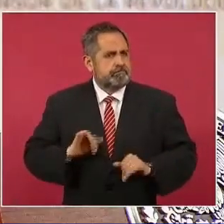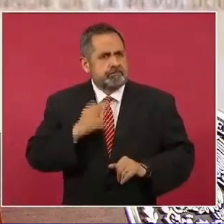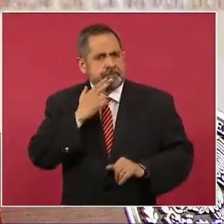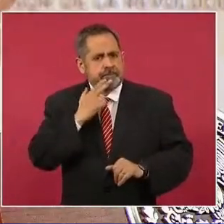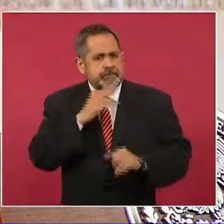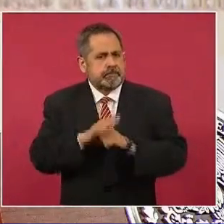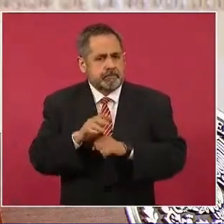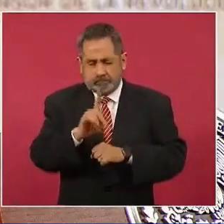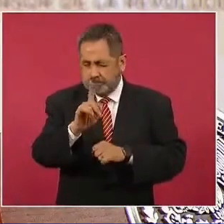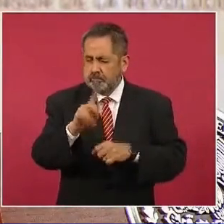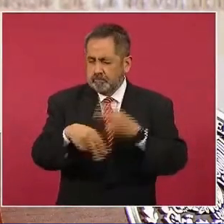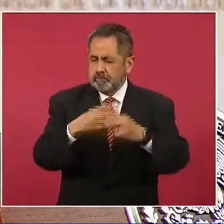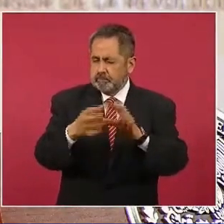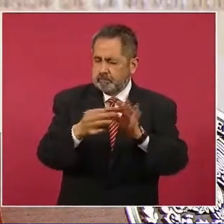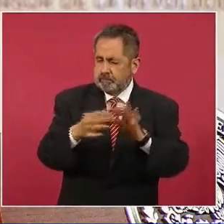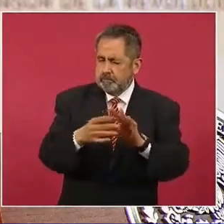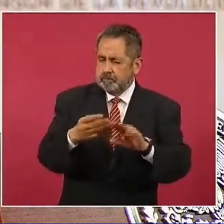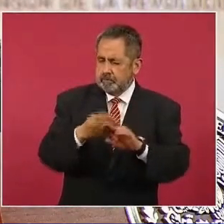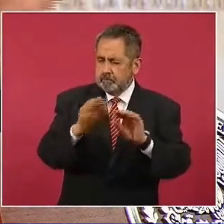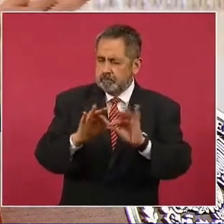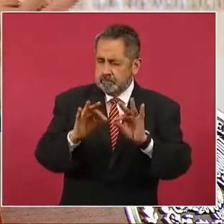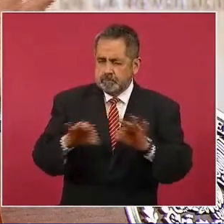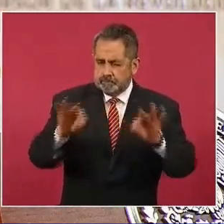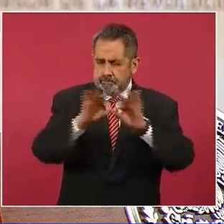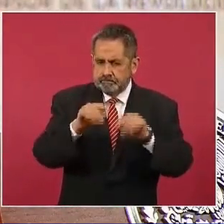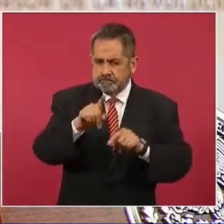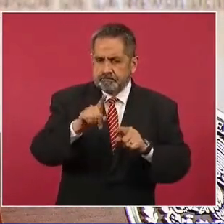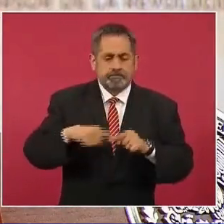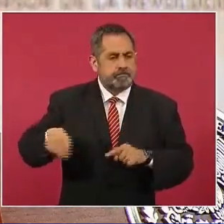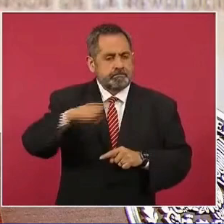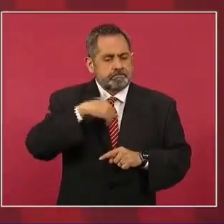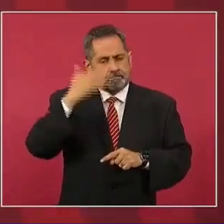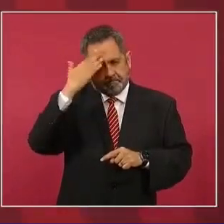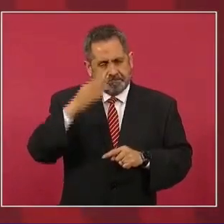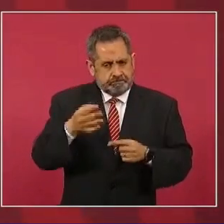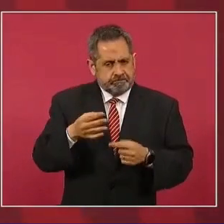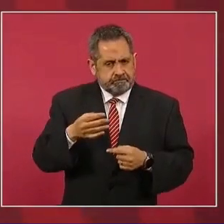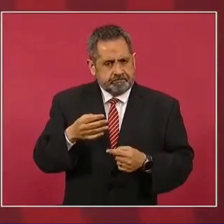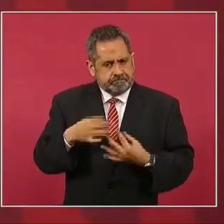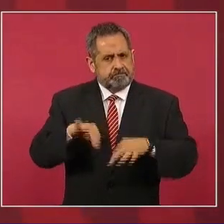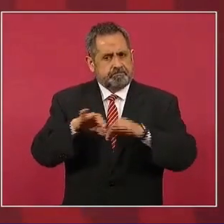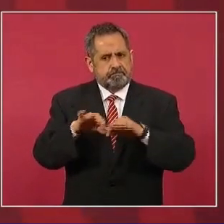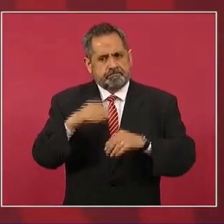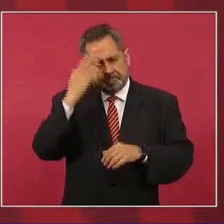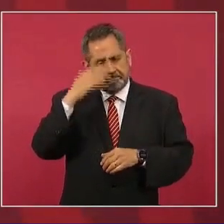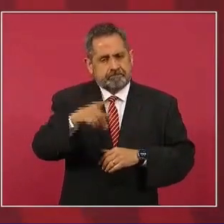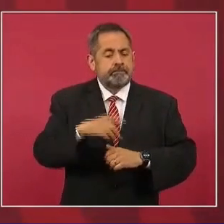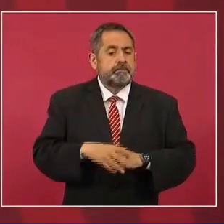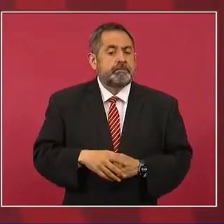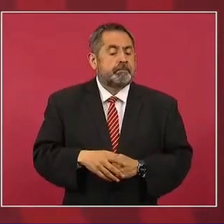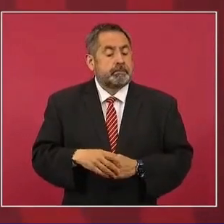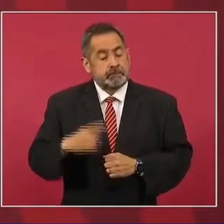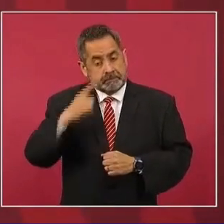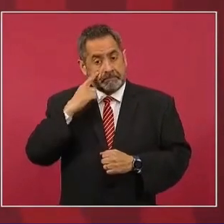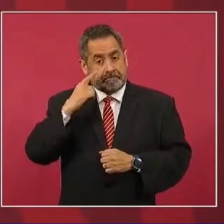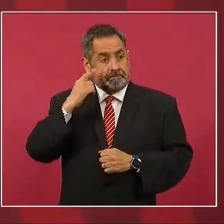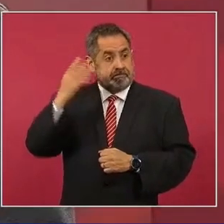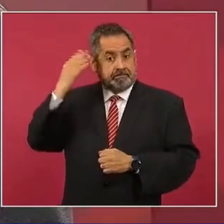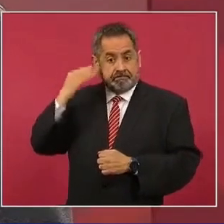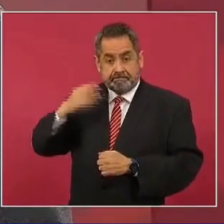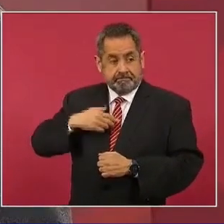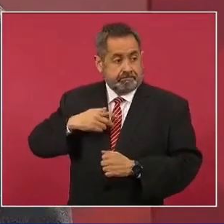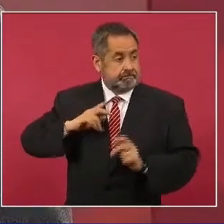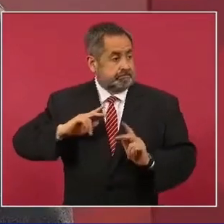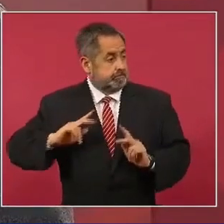Eso es muy importante que la gente lo sepa. Cuando vendieron Banamex,